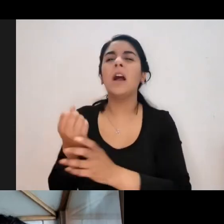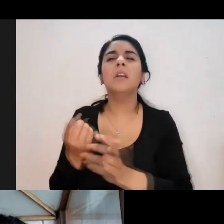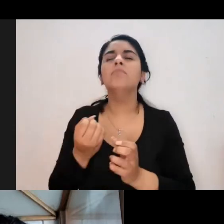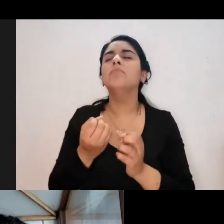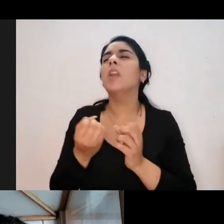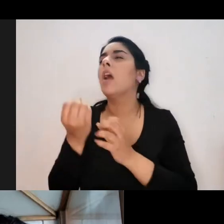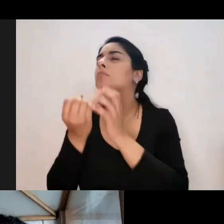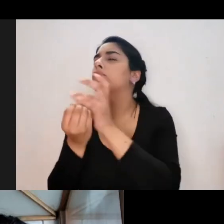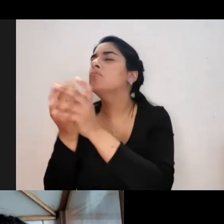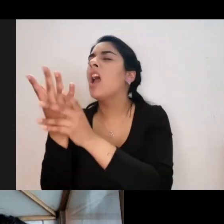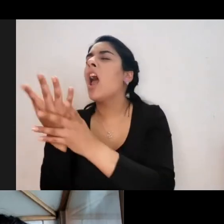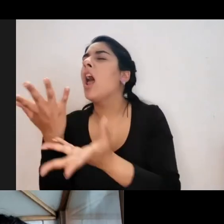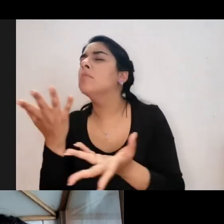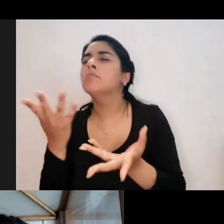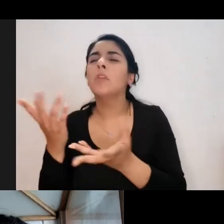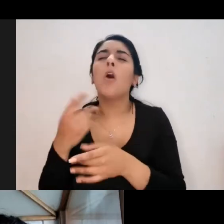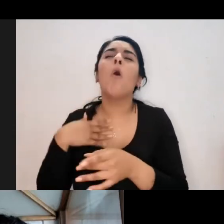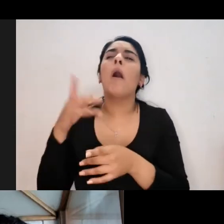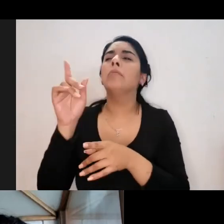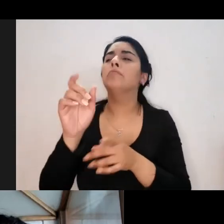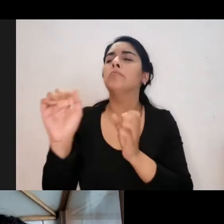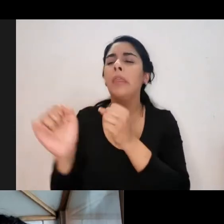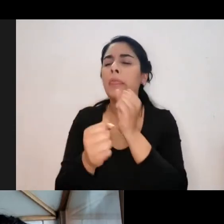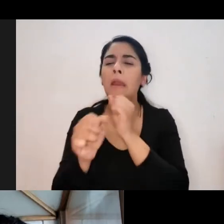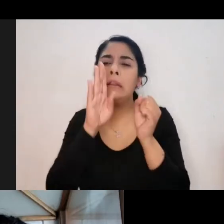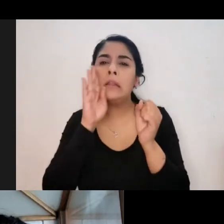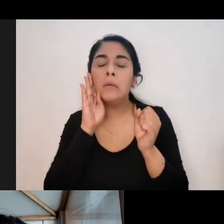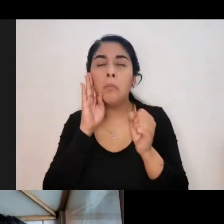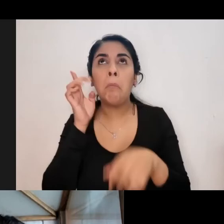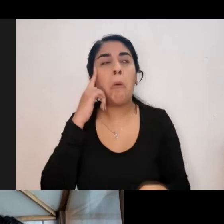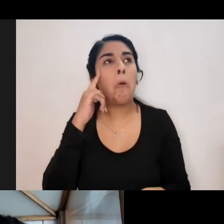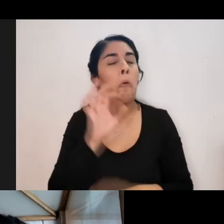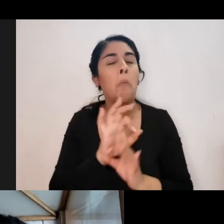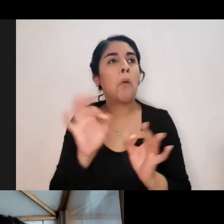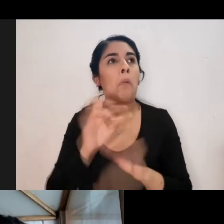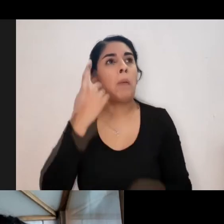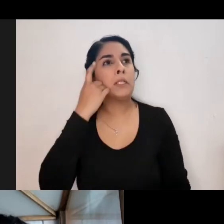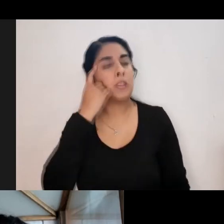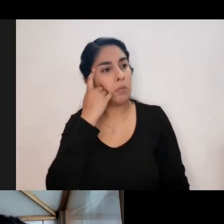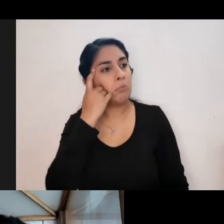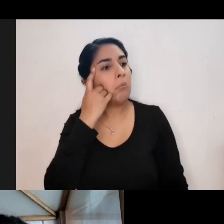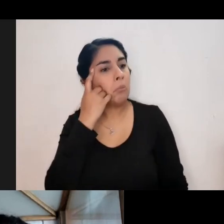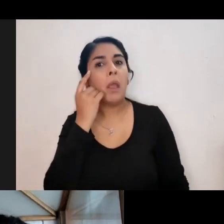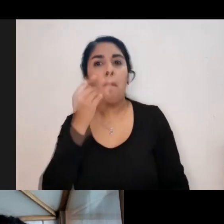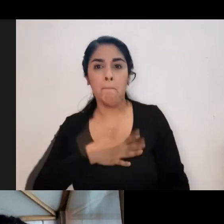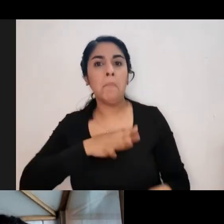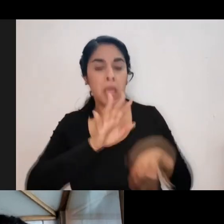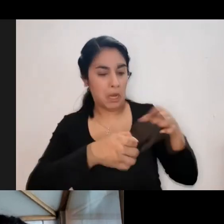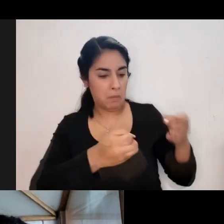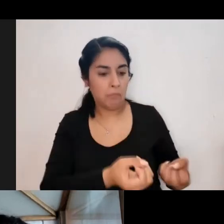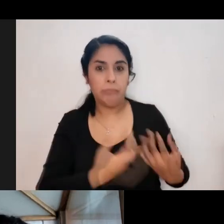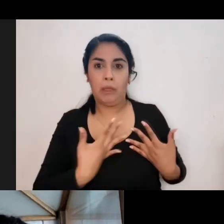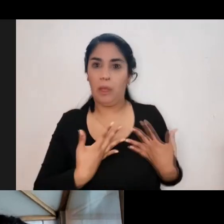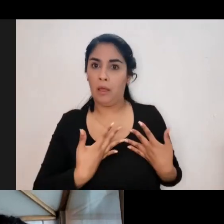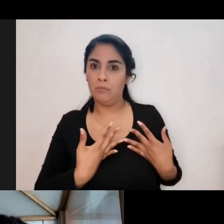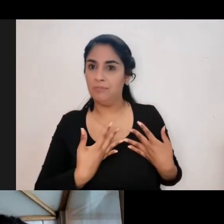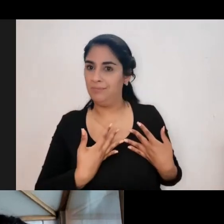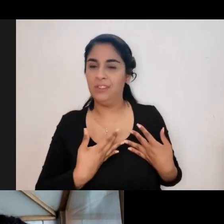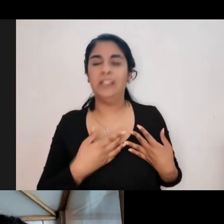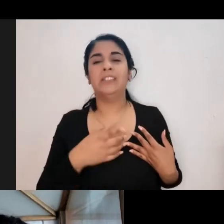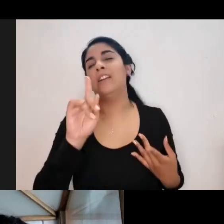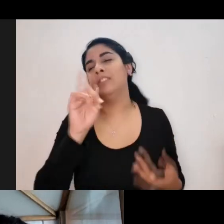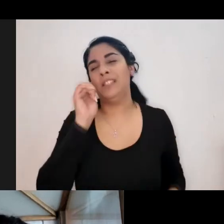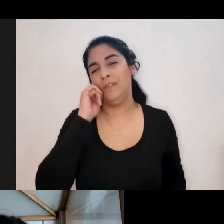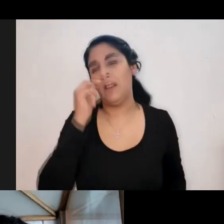detergente que usé en la casa, y nunca se me pasó por la cabeza que era una infección que tenía mi animal. O sea, los animales no tienen la culpa de tener infecciones, los